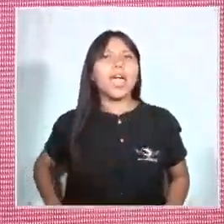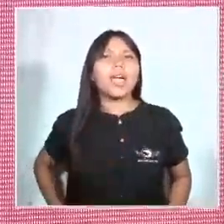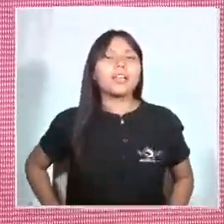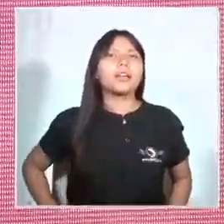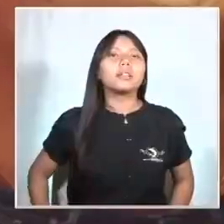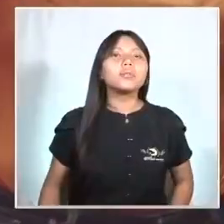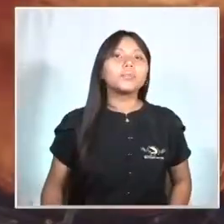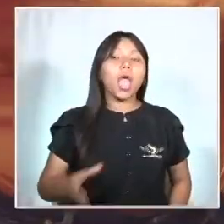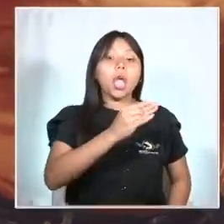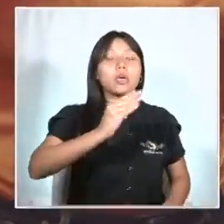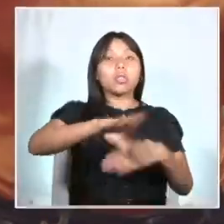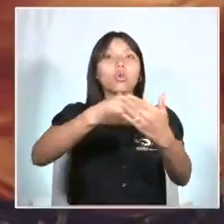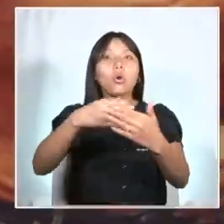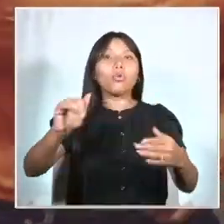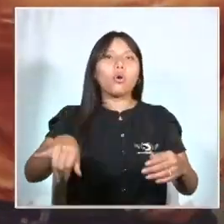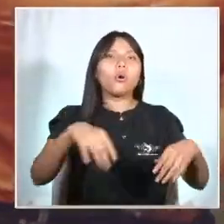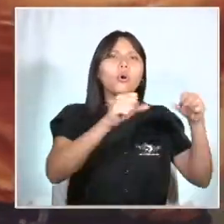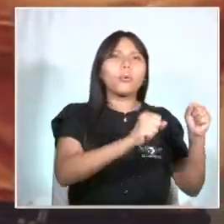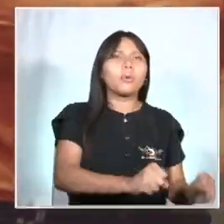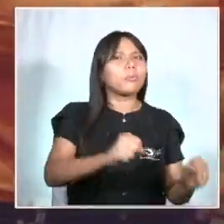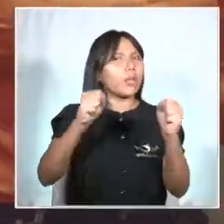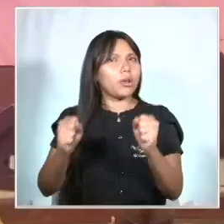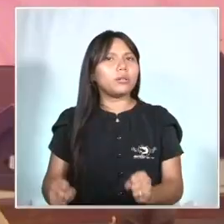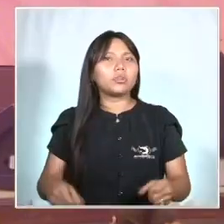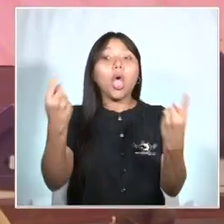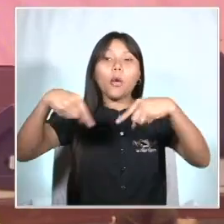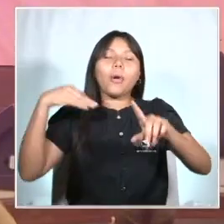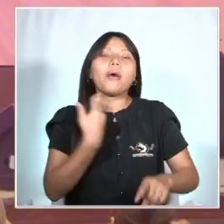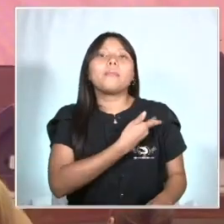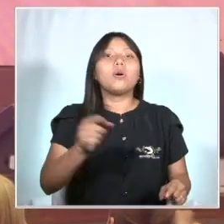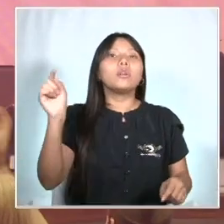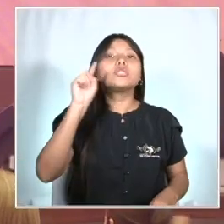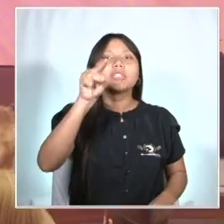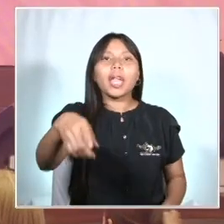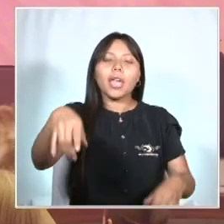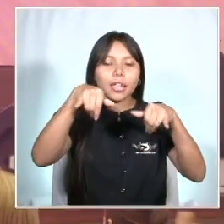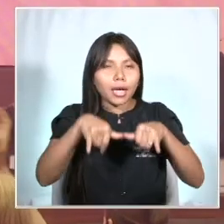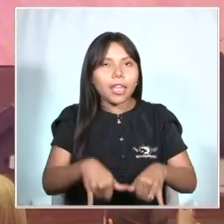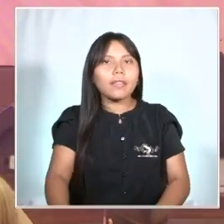hijas del Todopoderoso. Vamos, te quedan 10 segundos, mujer.